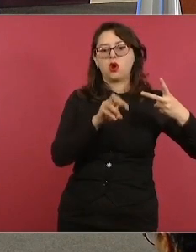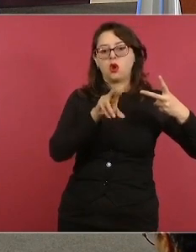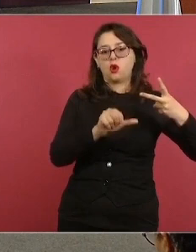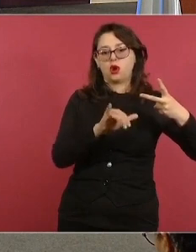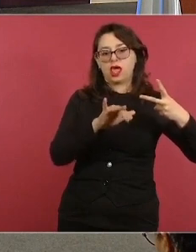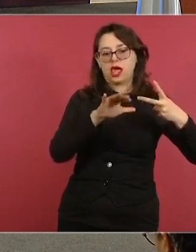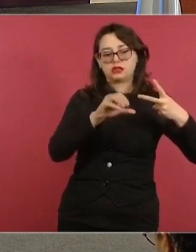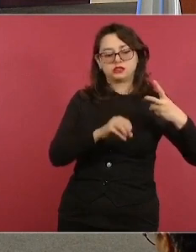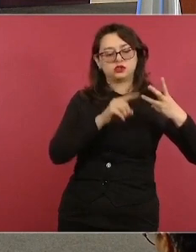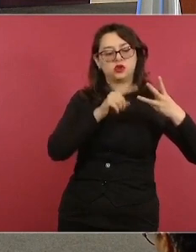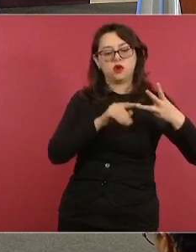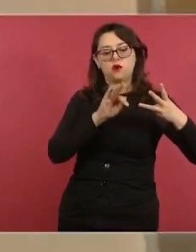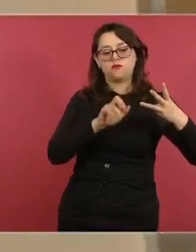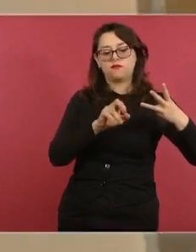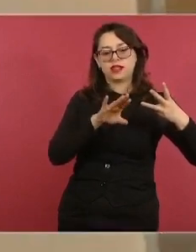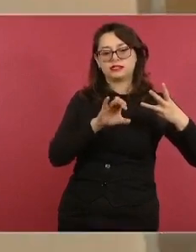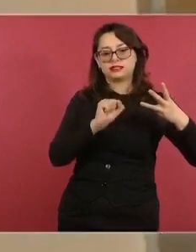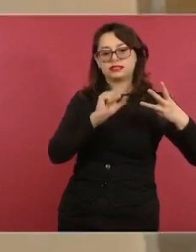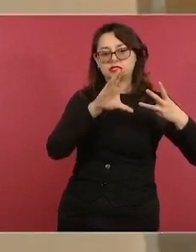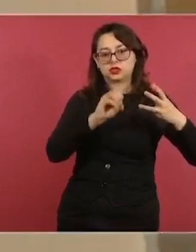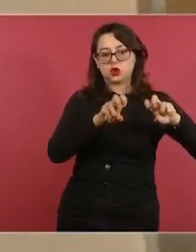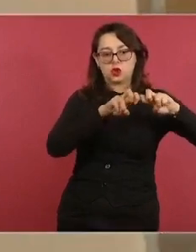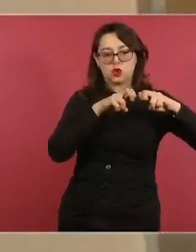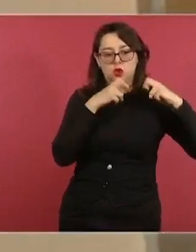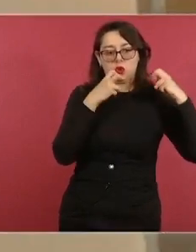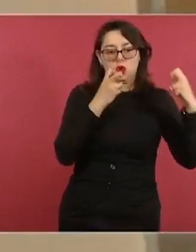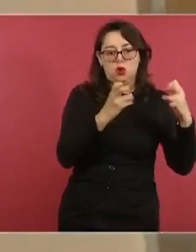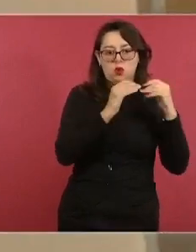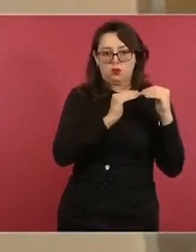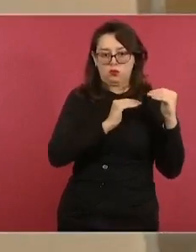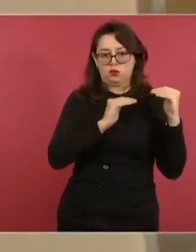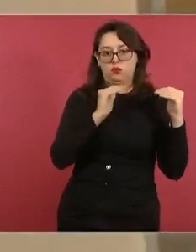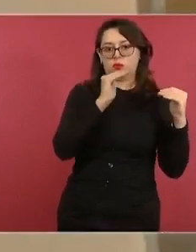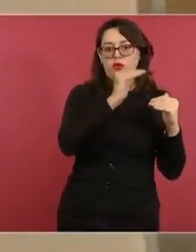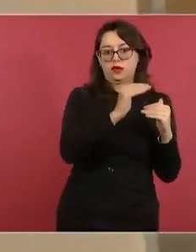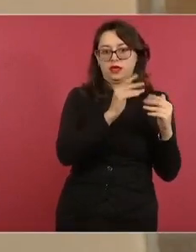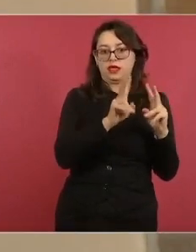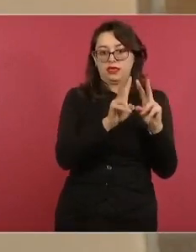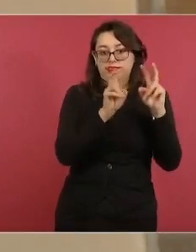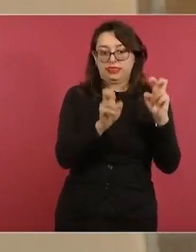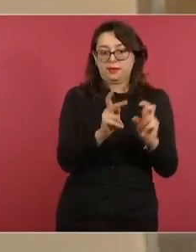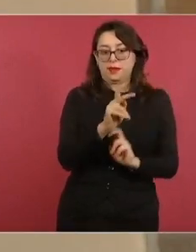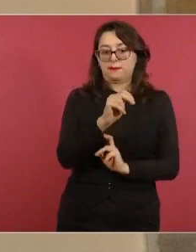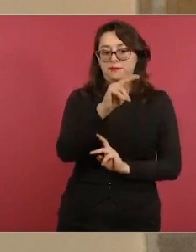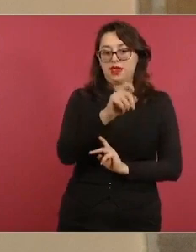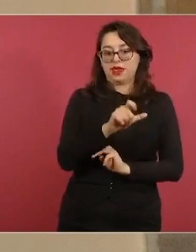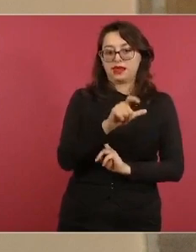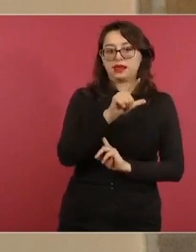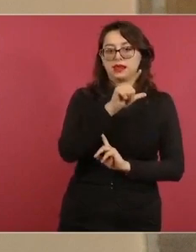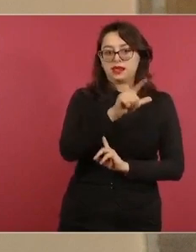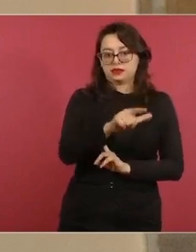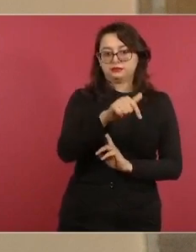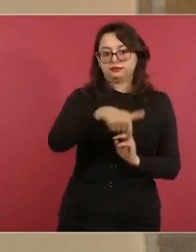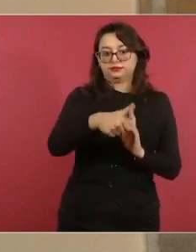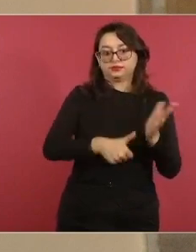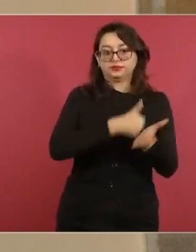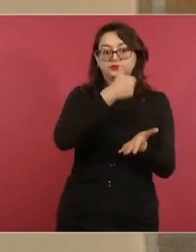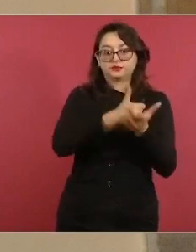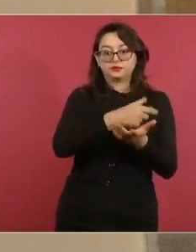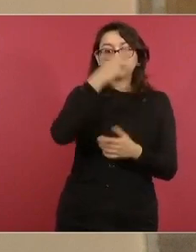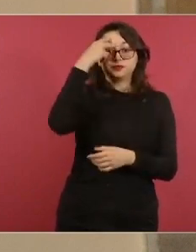Orozco y Francisco Javier Sarabia asensio del primer tribunal colegiado en materia penal del primer circuito aquí en la Ciudad de México